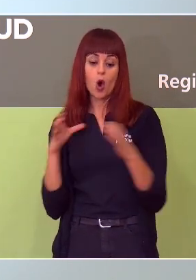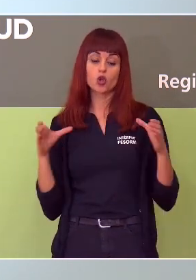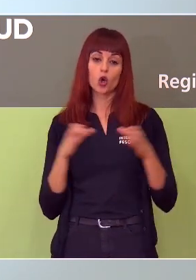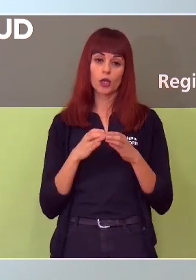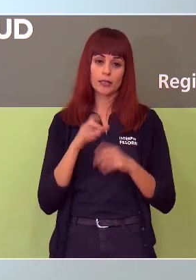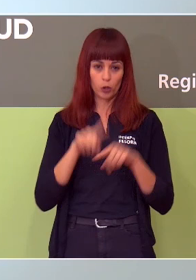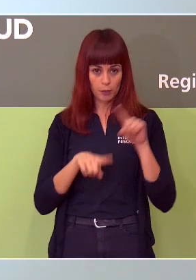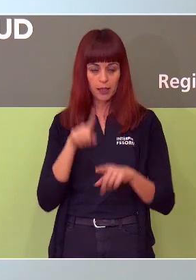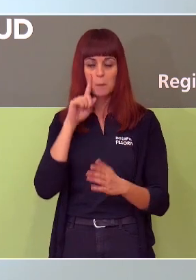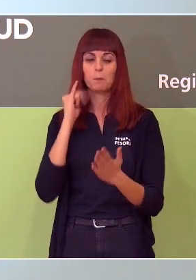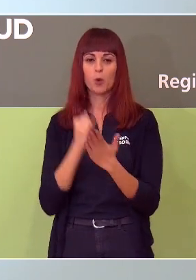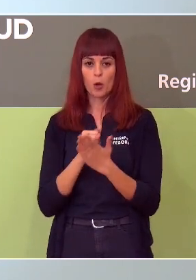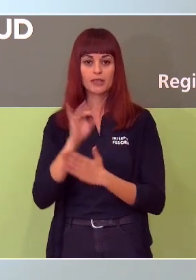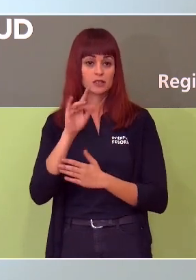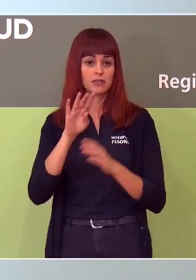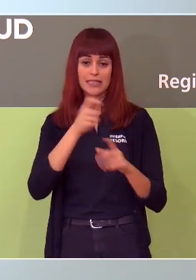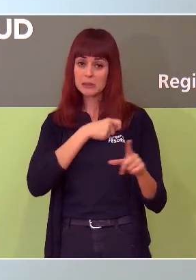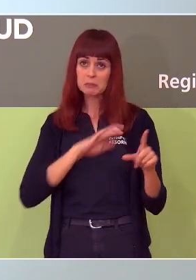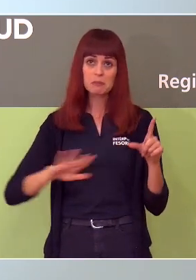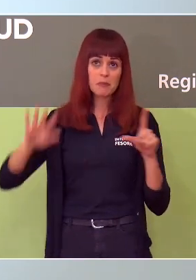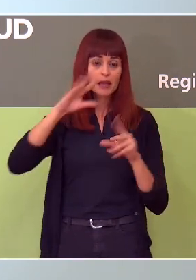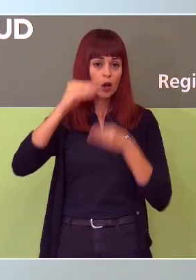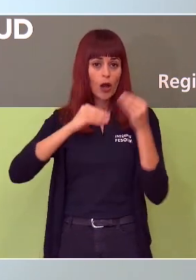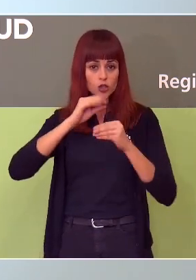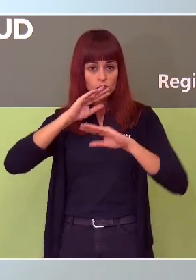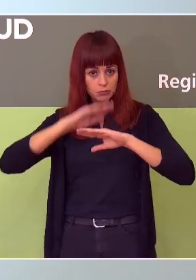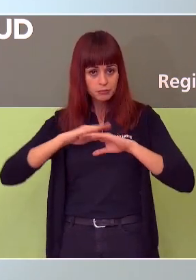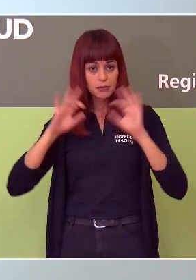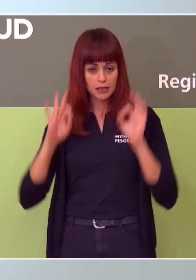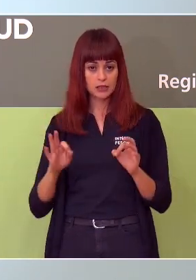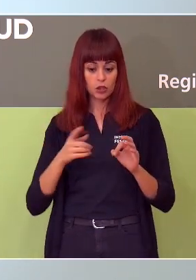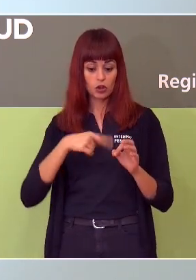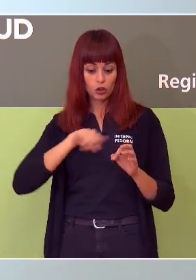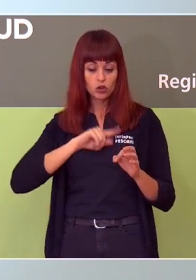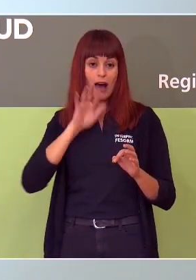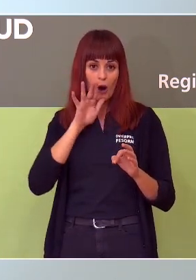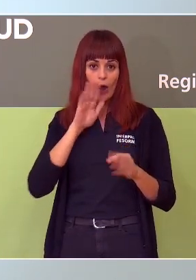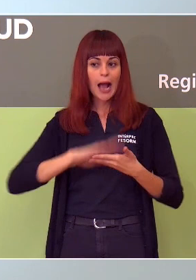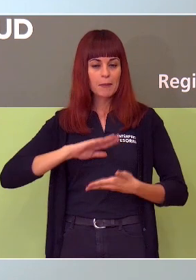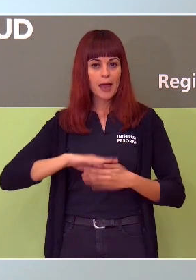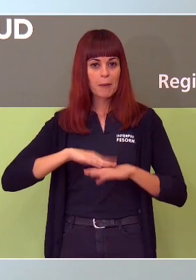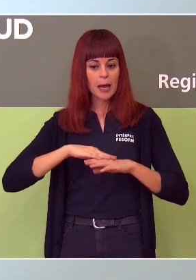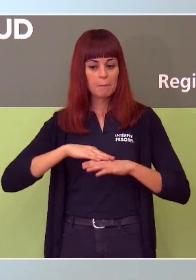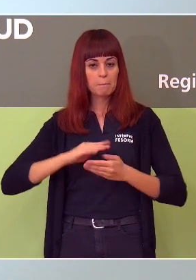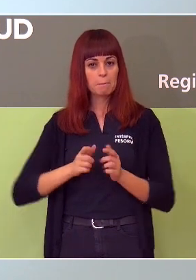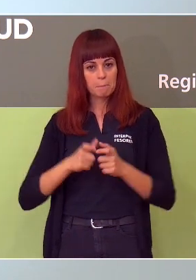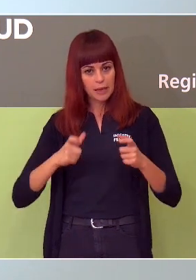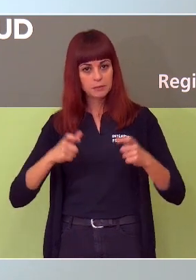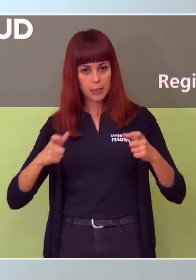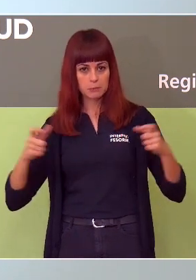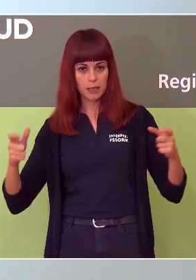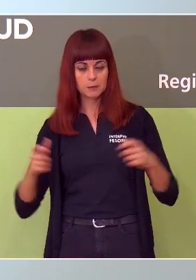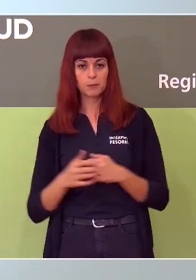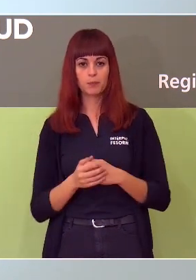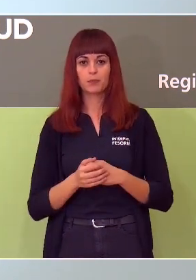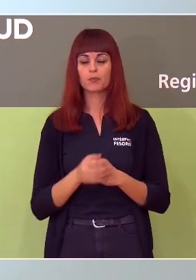colectivos. Así lo ha hecho toda España. Nosotros ahora tenemos capacidad de empezar a ampliar ese abanico para trabajar con casos posibles. Y ahora lo